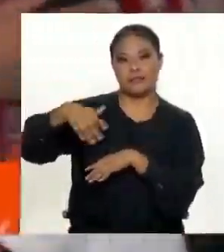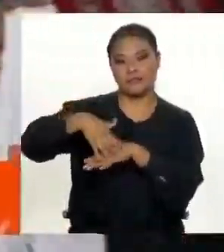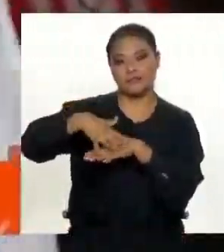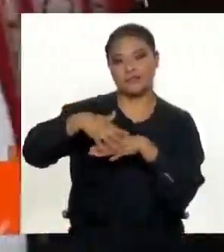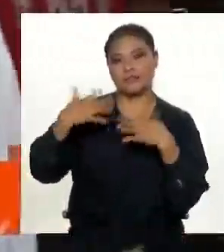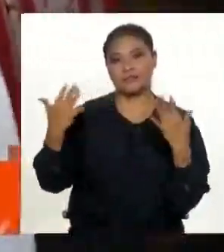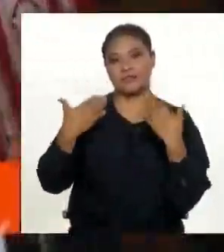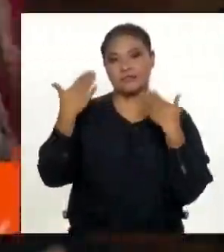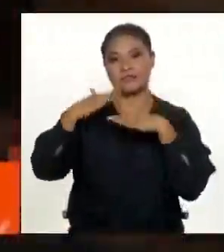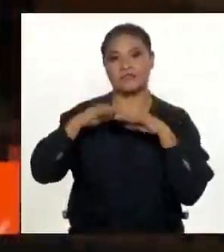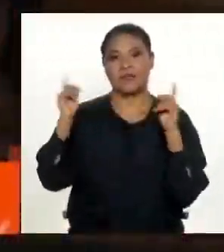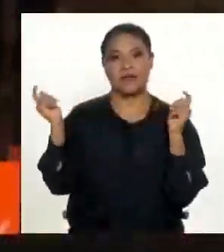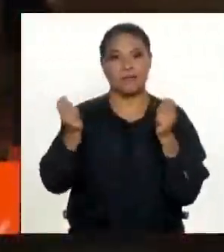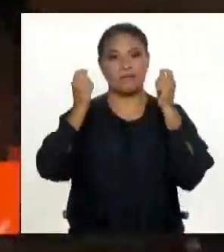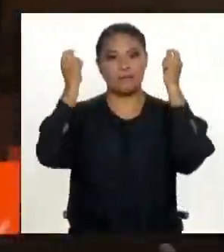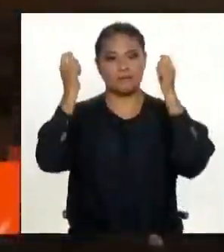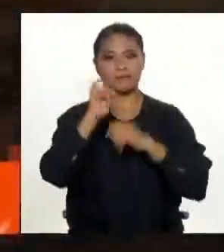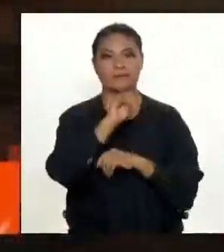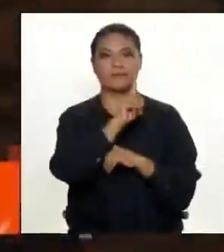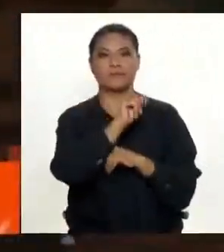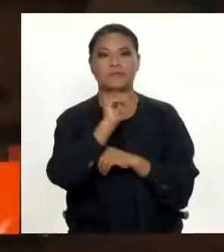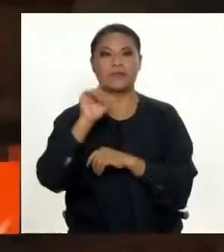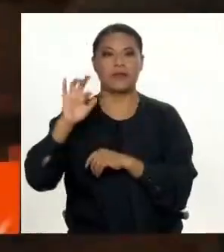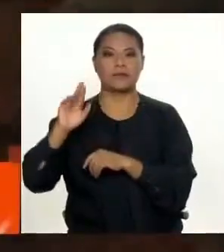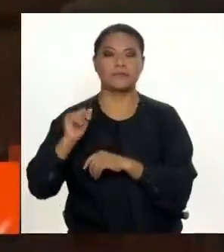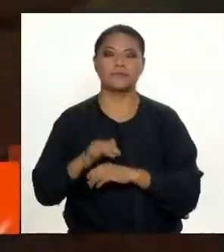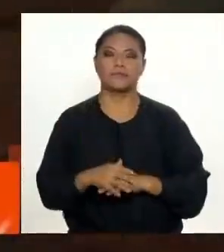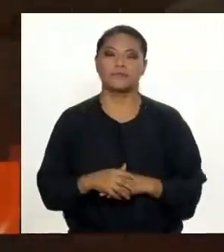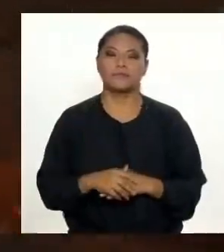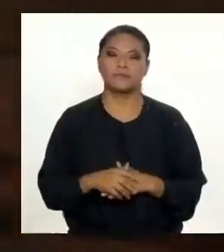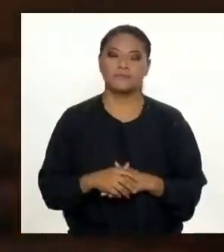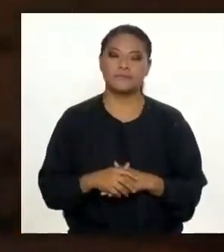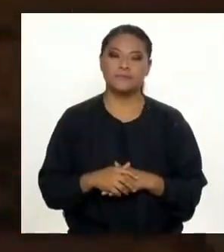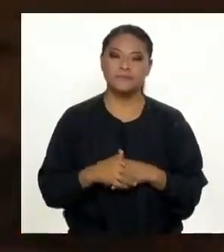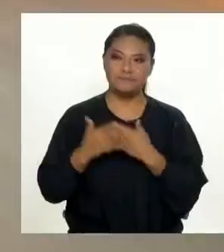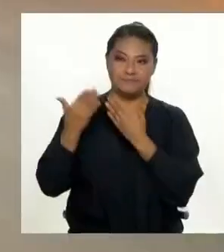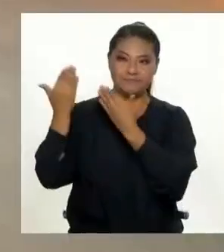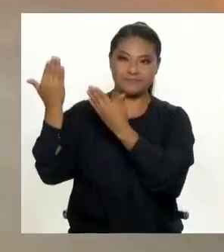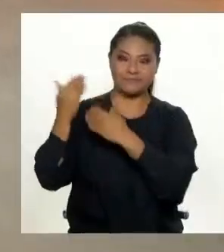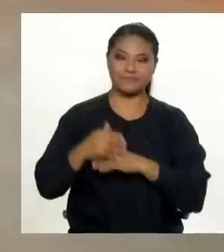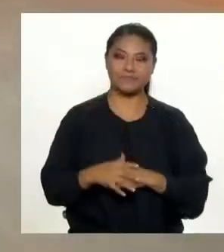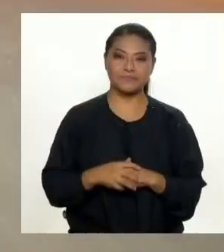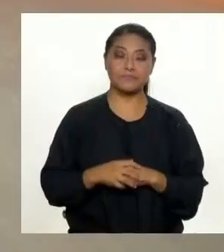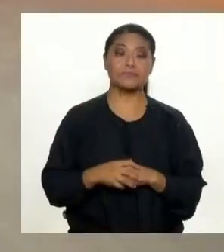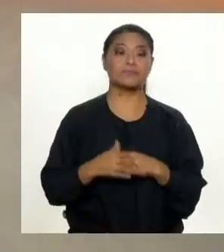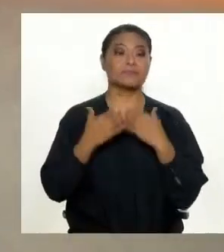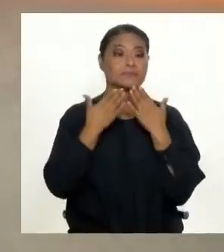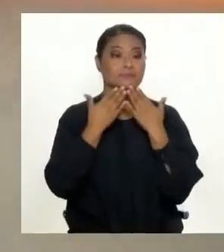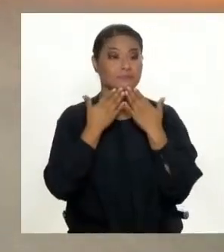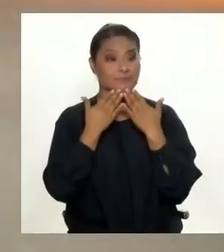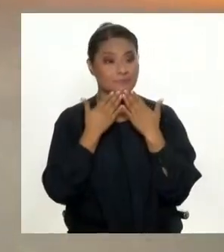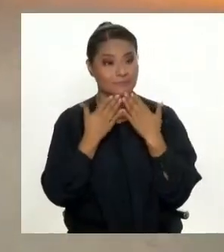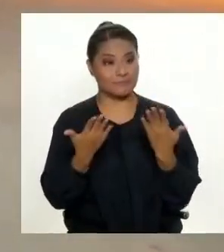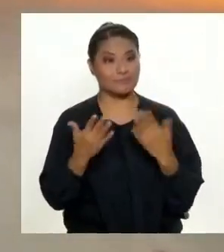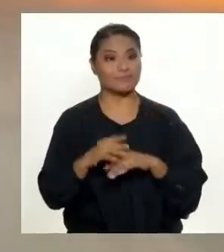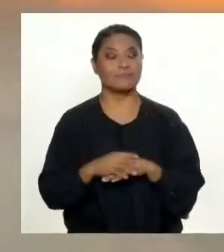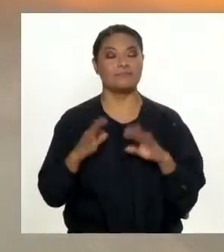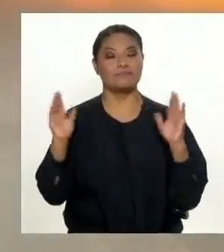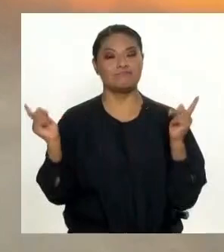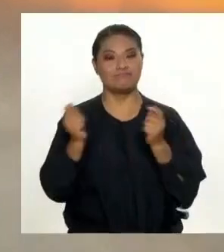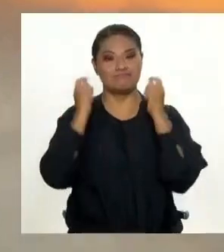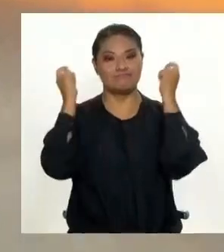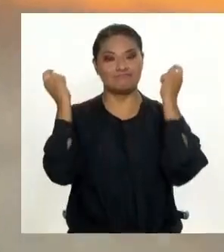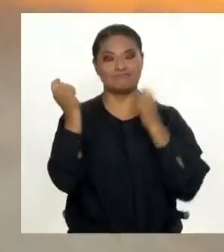celebración del Inti Raymi. Con esto regresamos con ustedes, compañeros. Así es, María Fernanda, que continúe esta fiesta